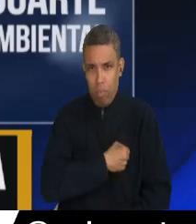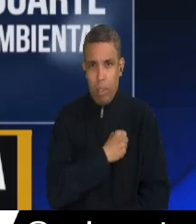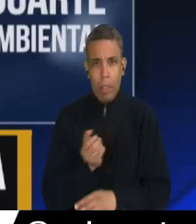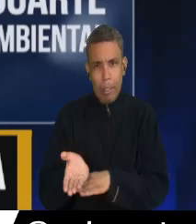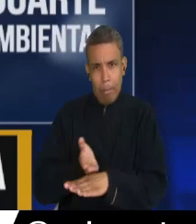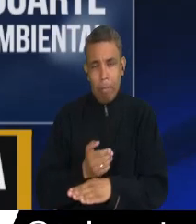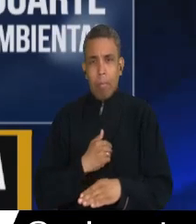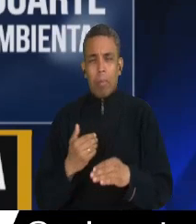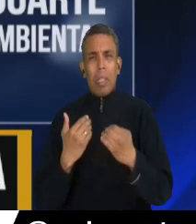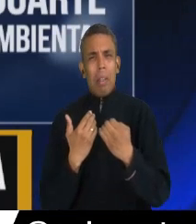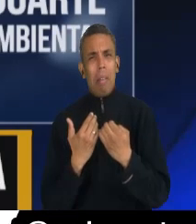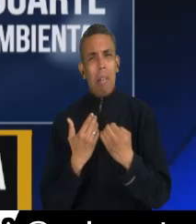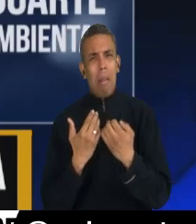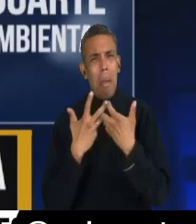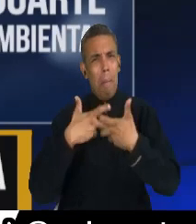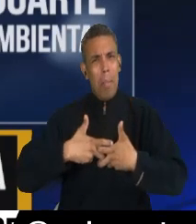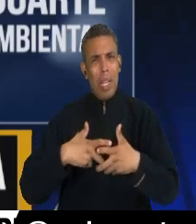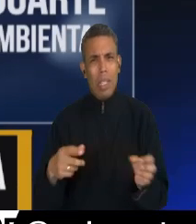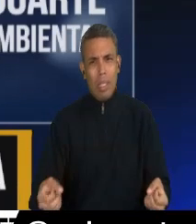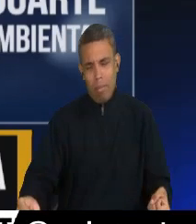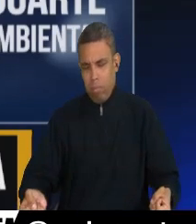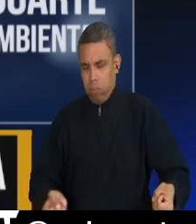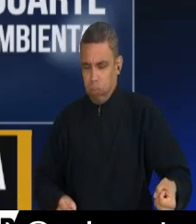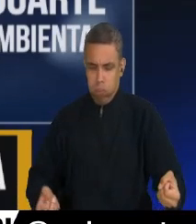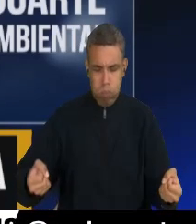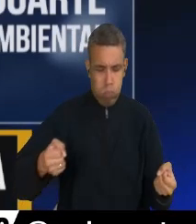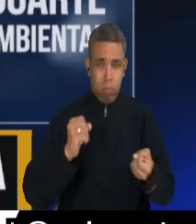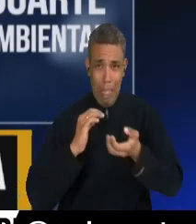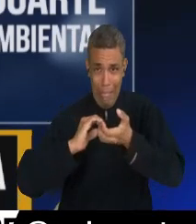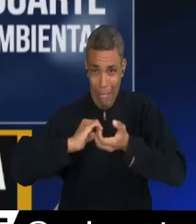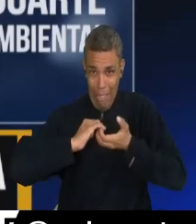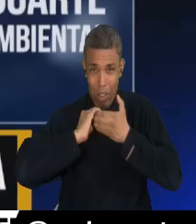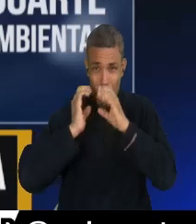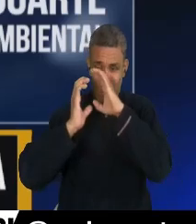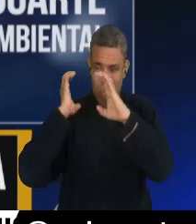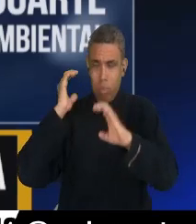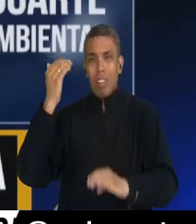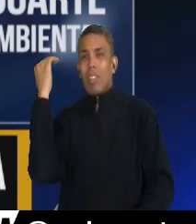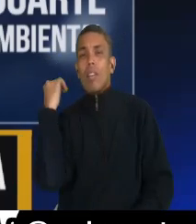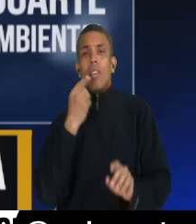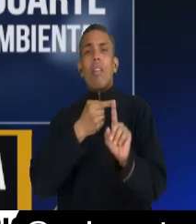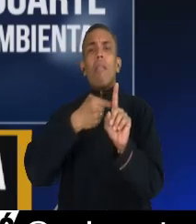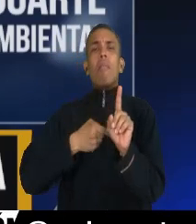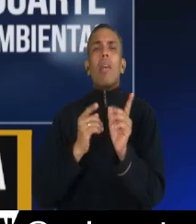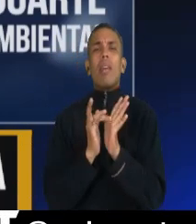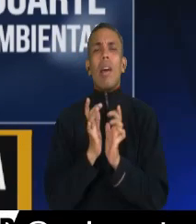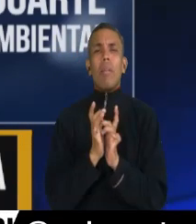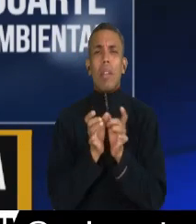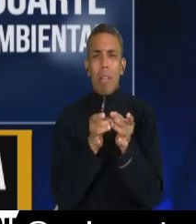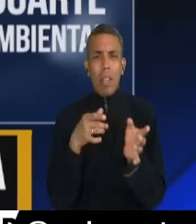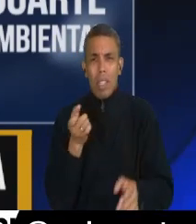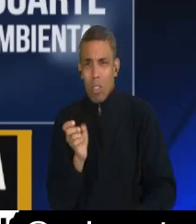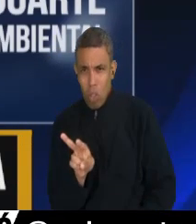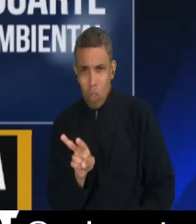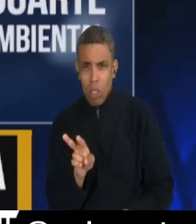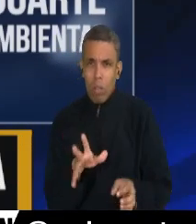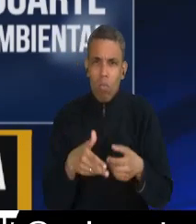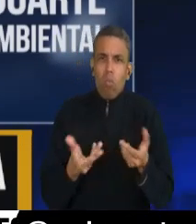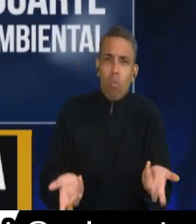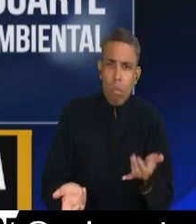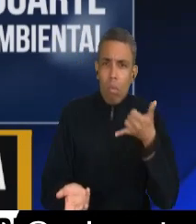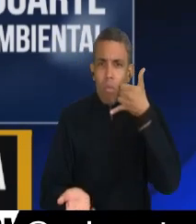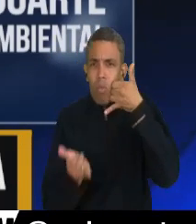que se volcanó el día 12 de abril en la vereda La Colorada, en horas de la tarde. ¿Cómo